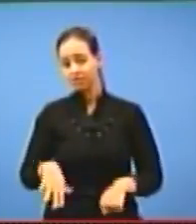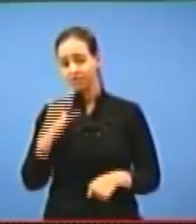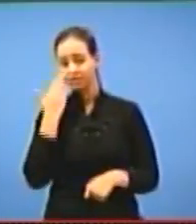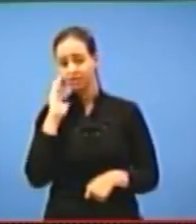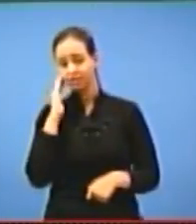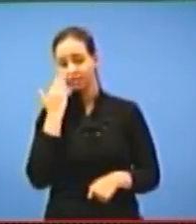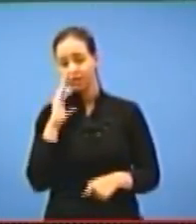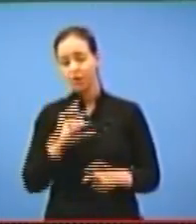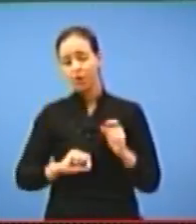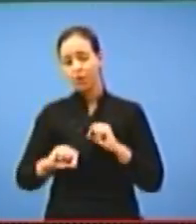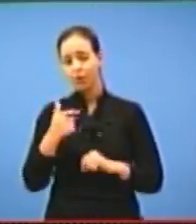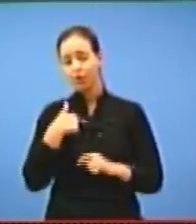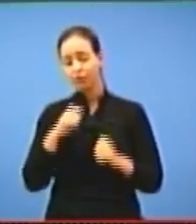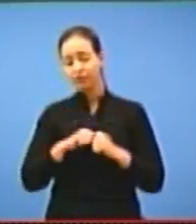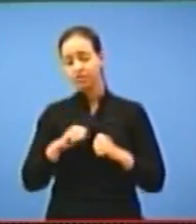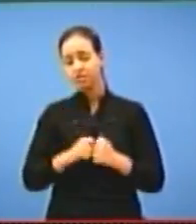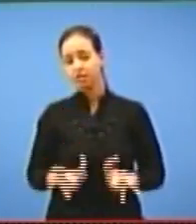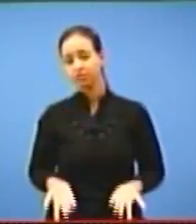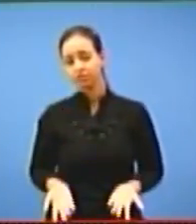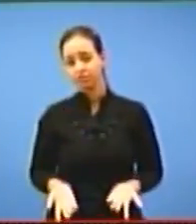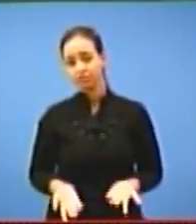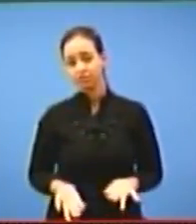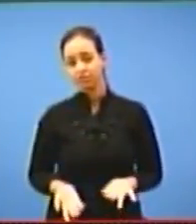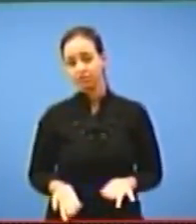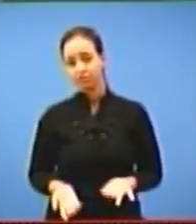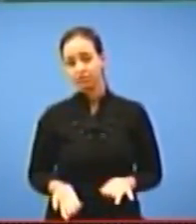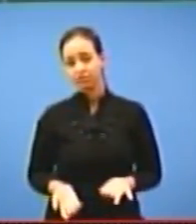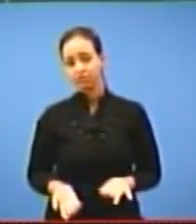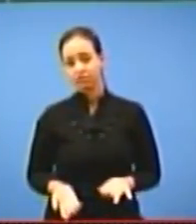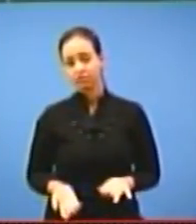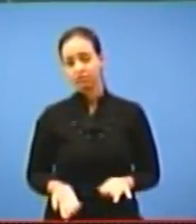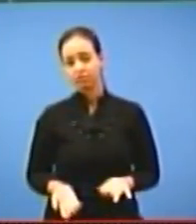cosa. ¿Qué es lo que estamos haciendo con la profecía?